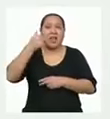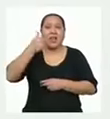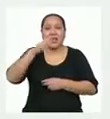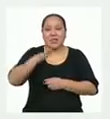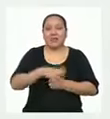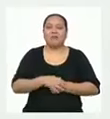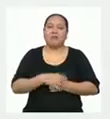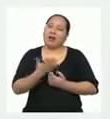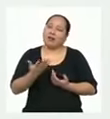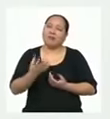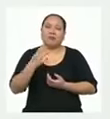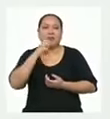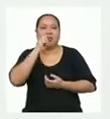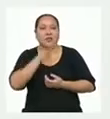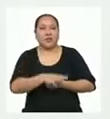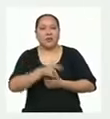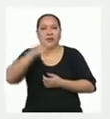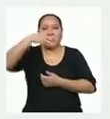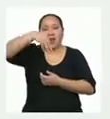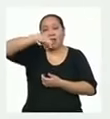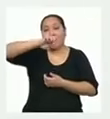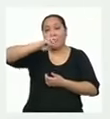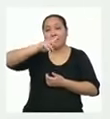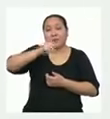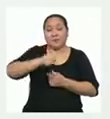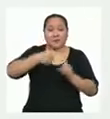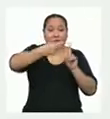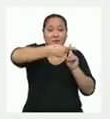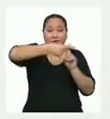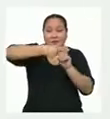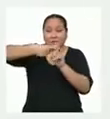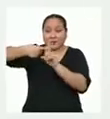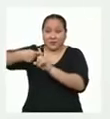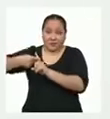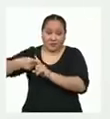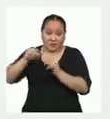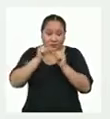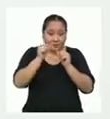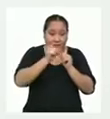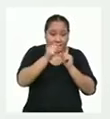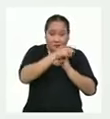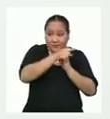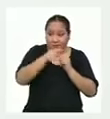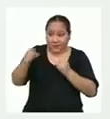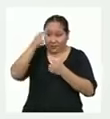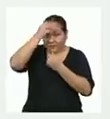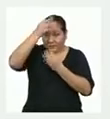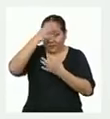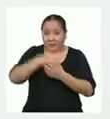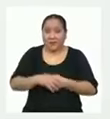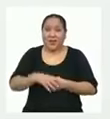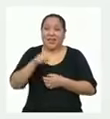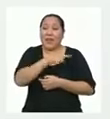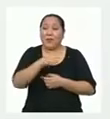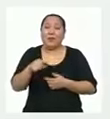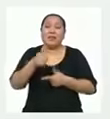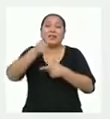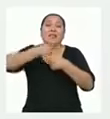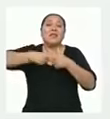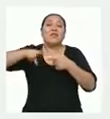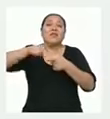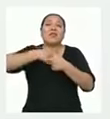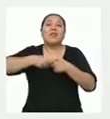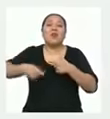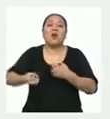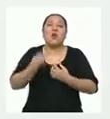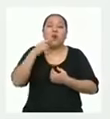Entonces podemos decir que la medida aritmética se obtiene al sumar todos los valores del conjunto de datos y dividir el resultado entre la